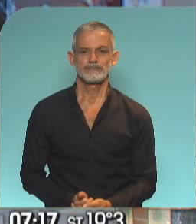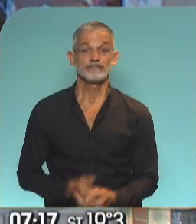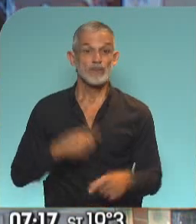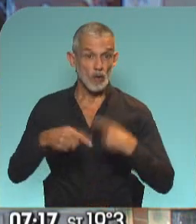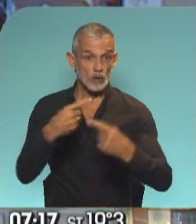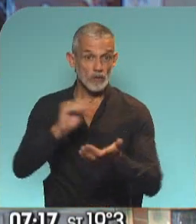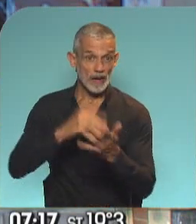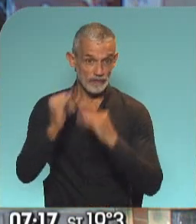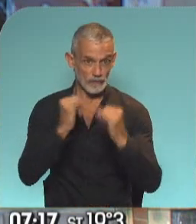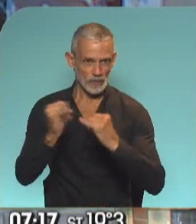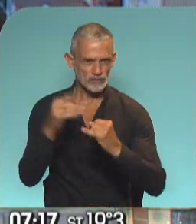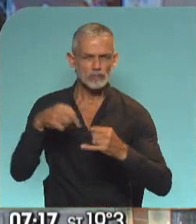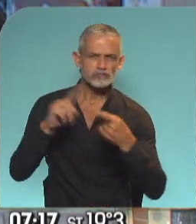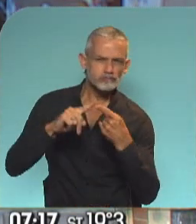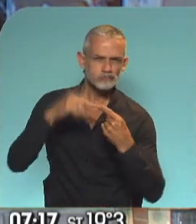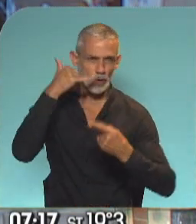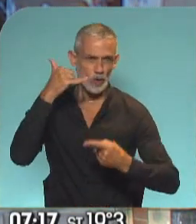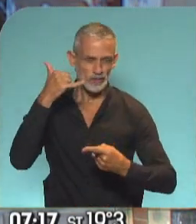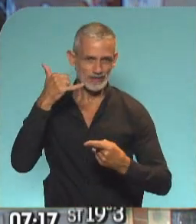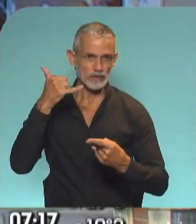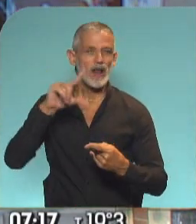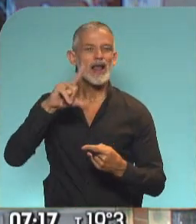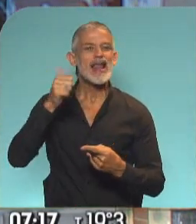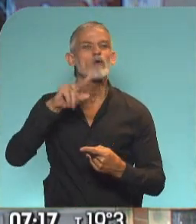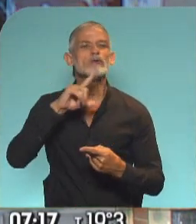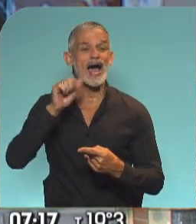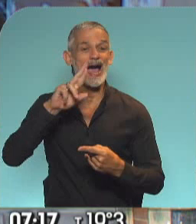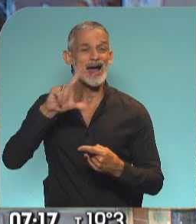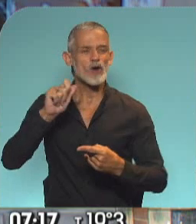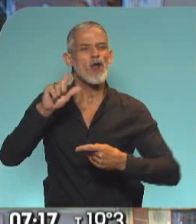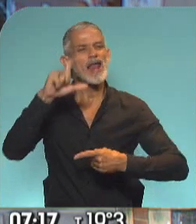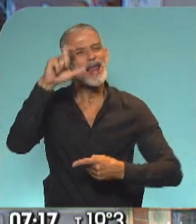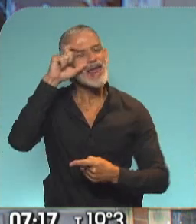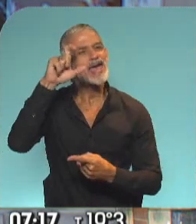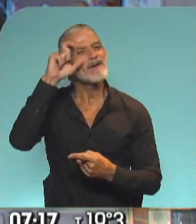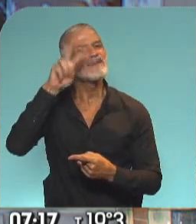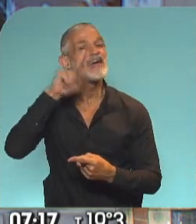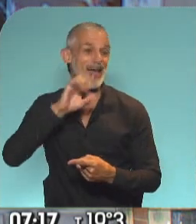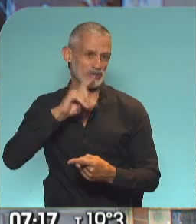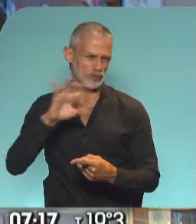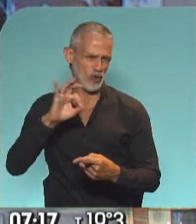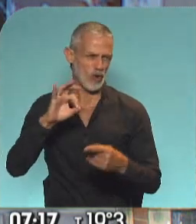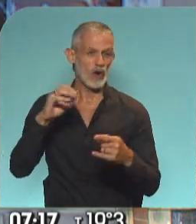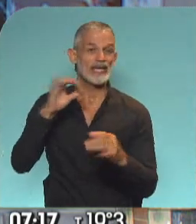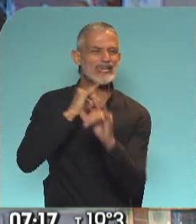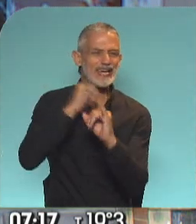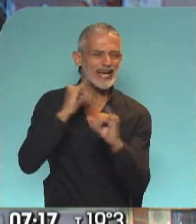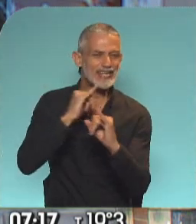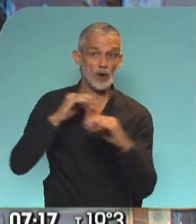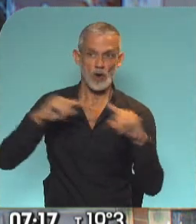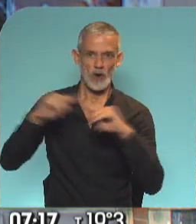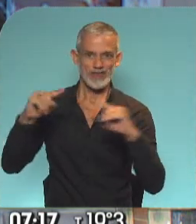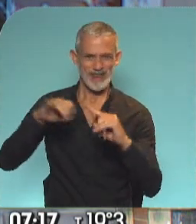Seguimos con más información. Estamos ya en comunicación telefónica con Lautaro Leverato. Él es ingeniero agrónomo y además coordinador de la mesa de MT